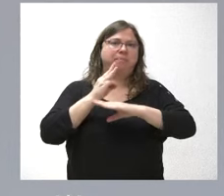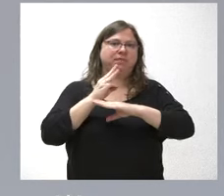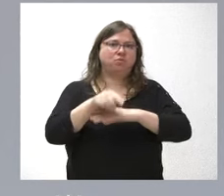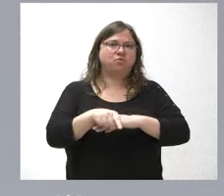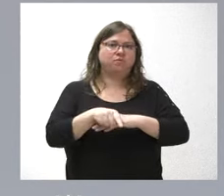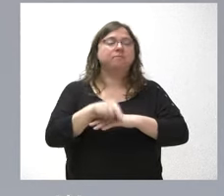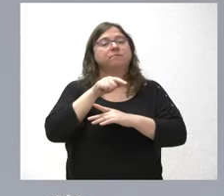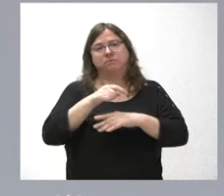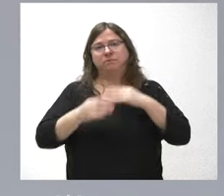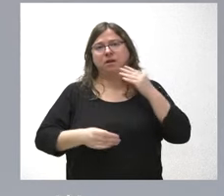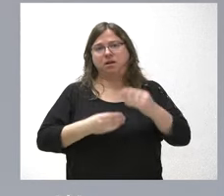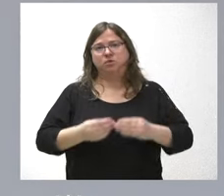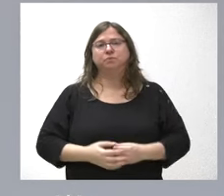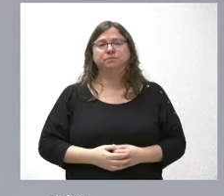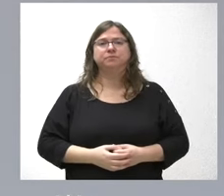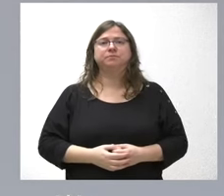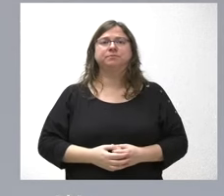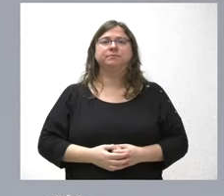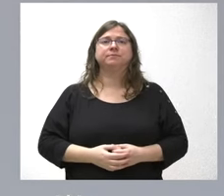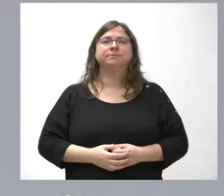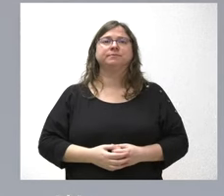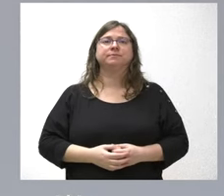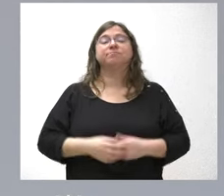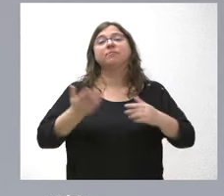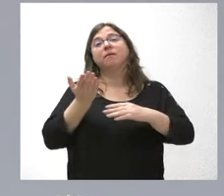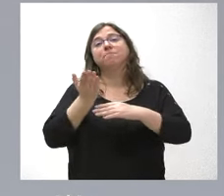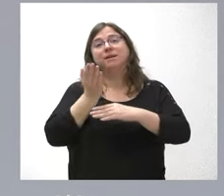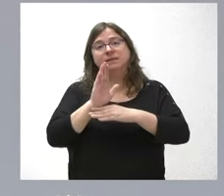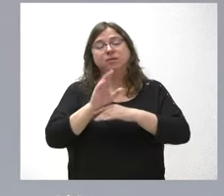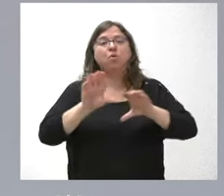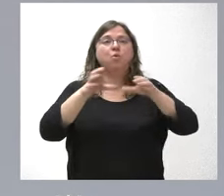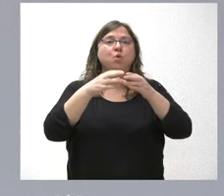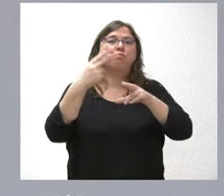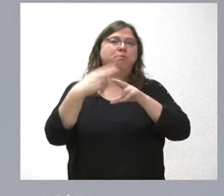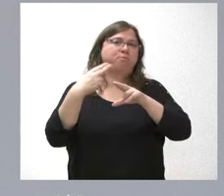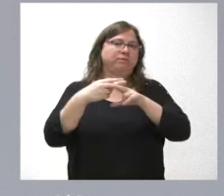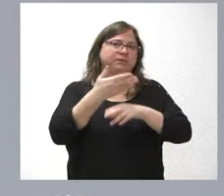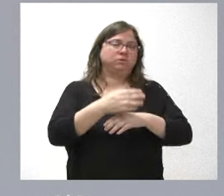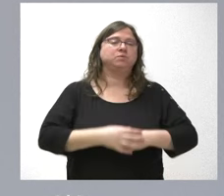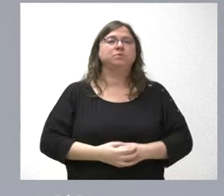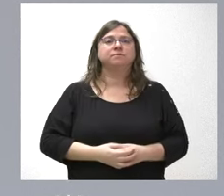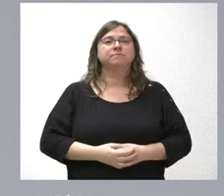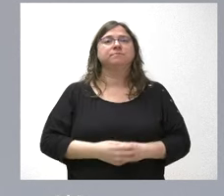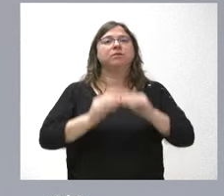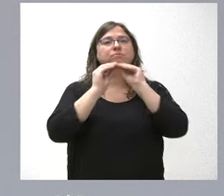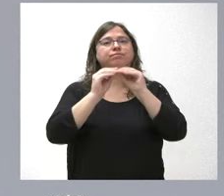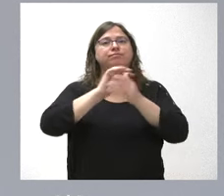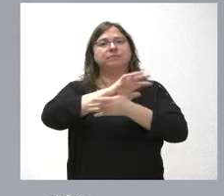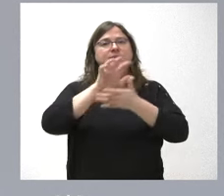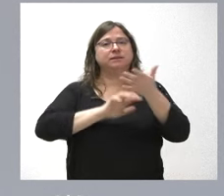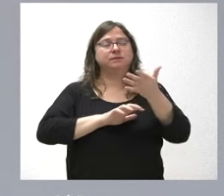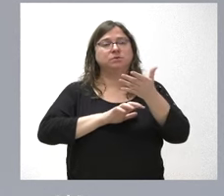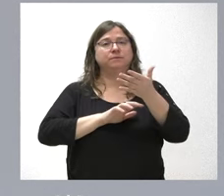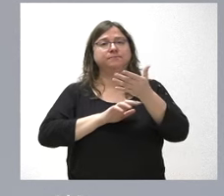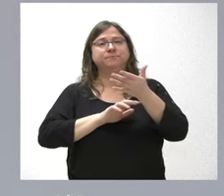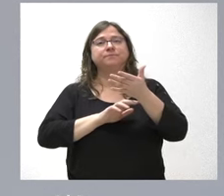eso es lo que se ha realizado, la presentación por los grupos parlamentarios que han elaborado el texto.